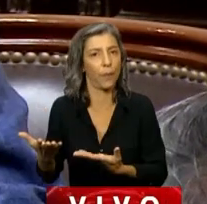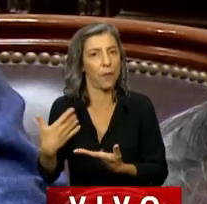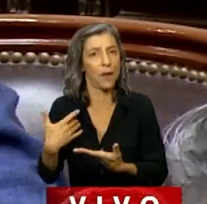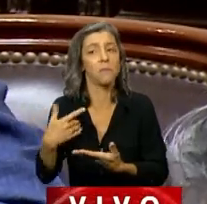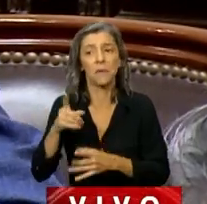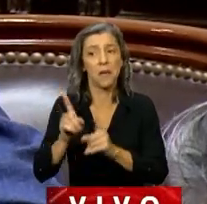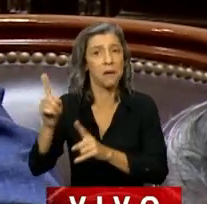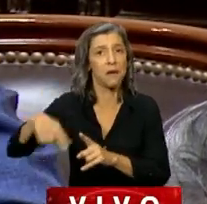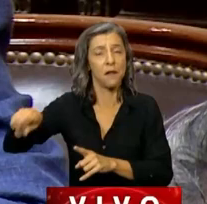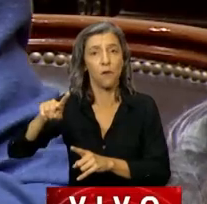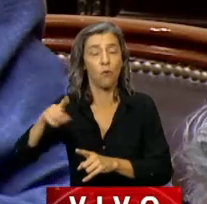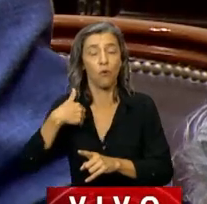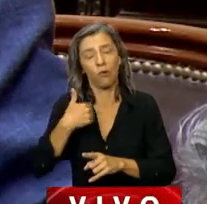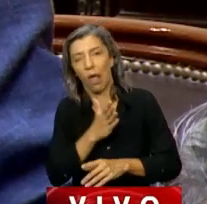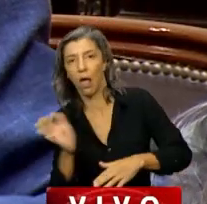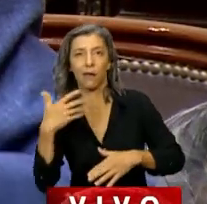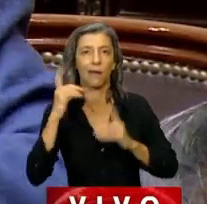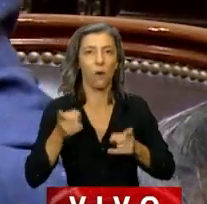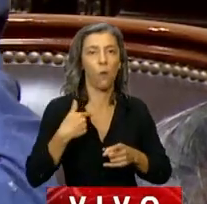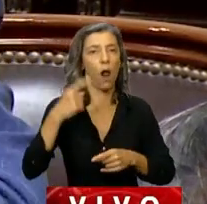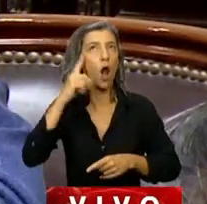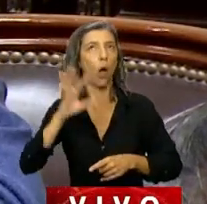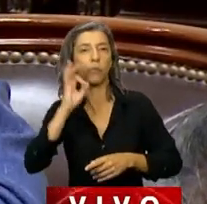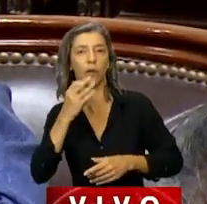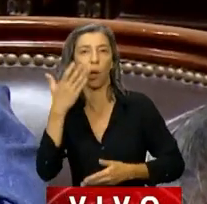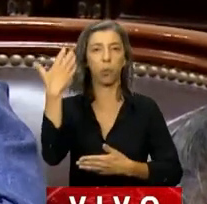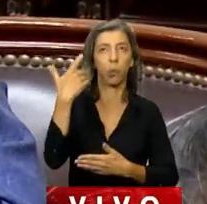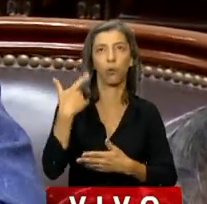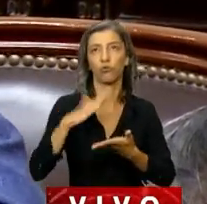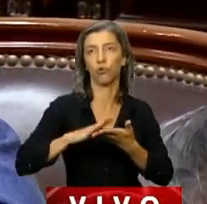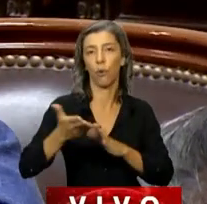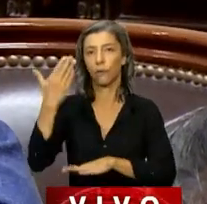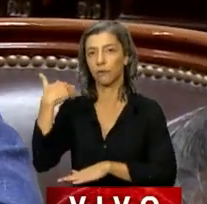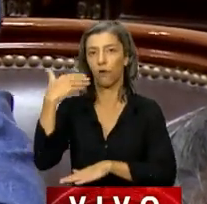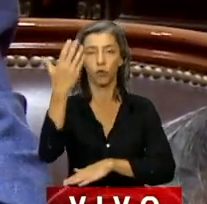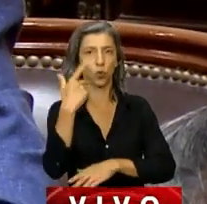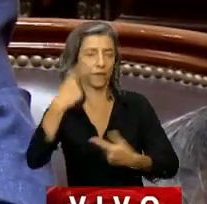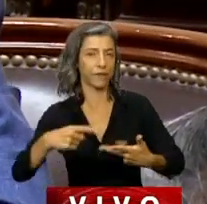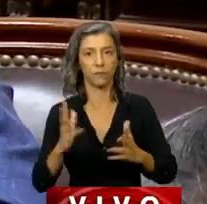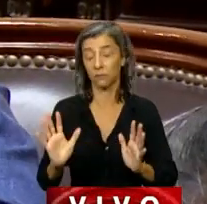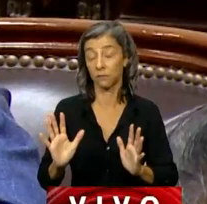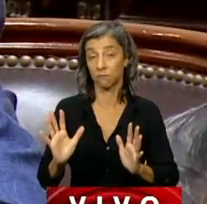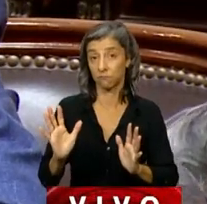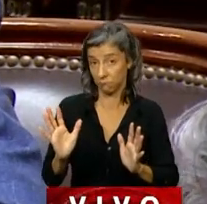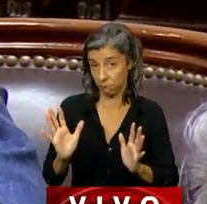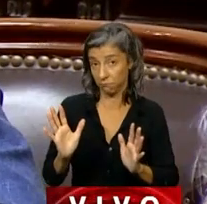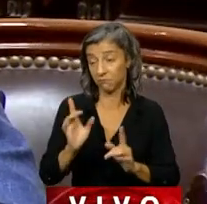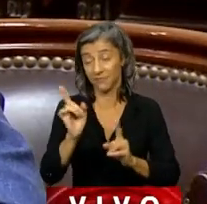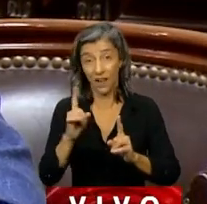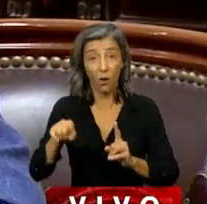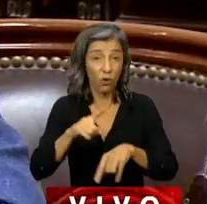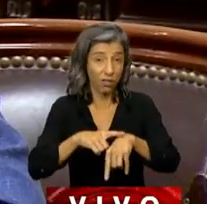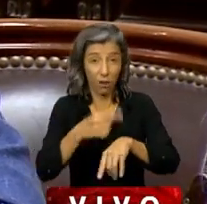sus acólitos acerca de lo que pensaban del presente, el pasado y el futuro, utilizando no solo mucho más